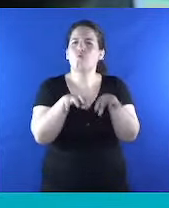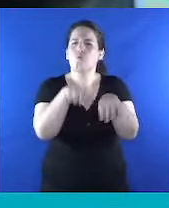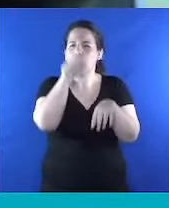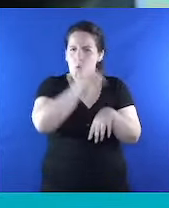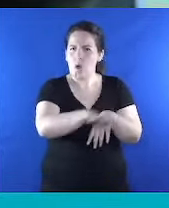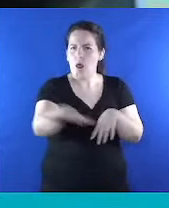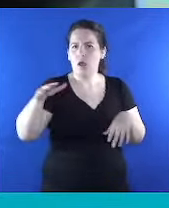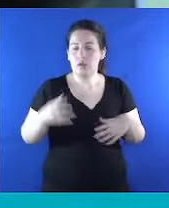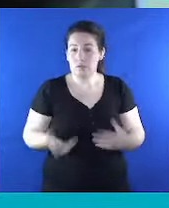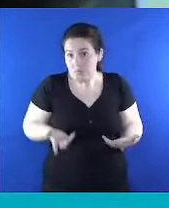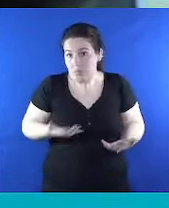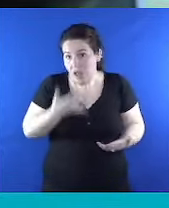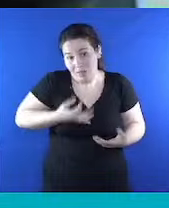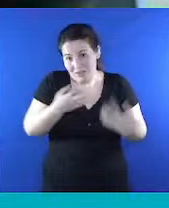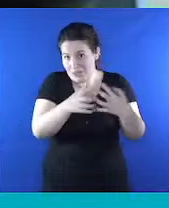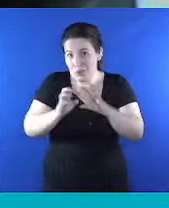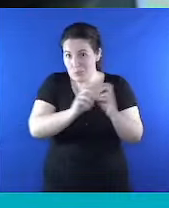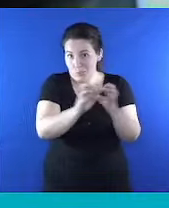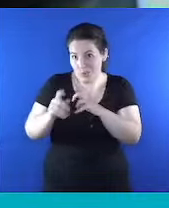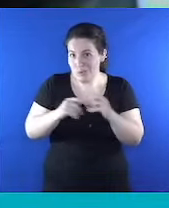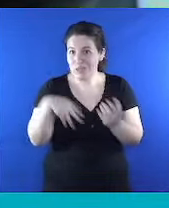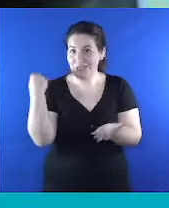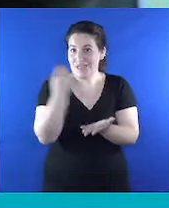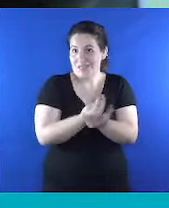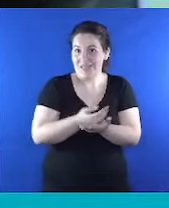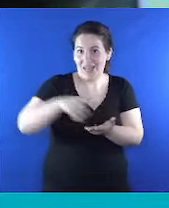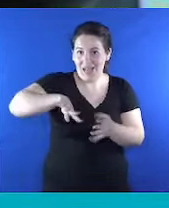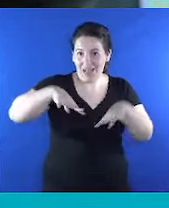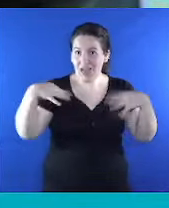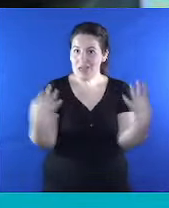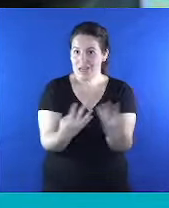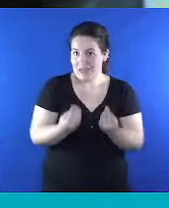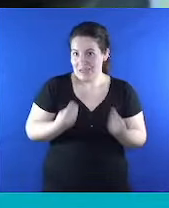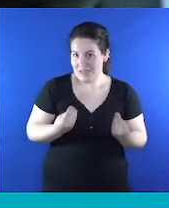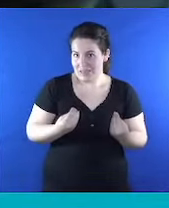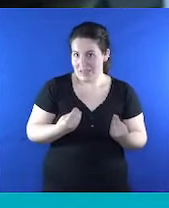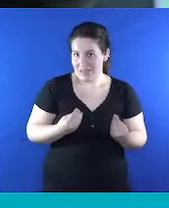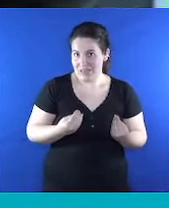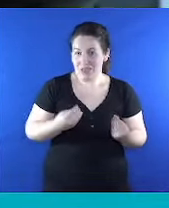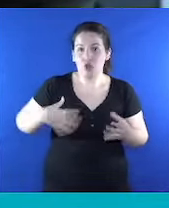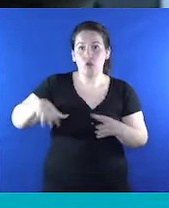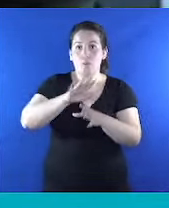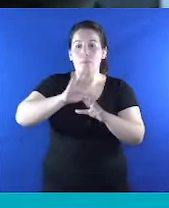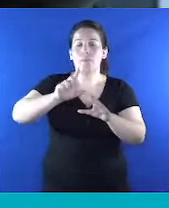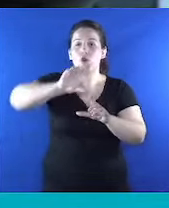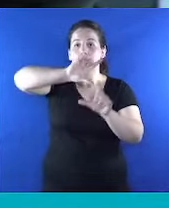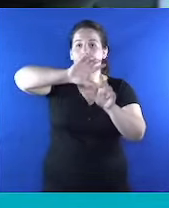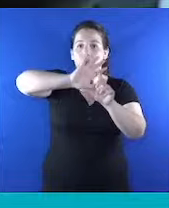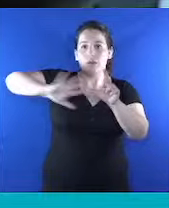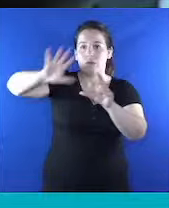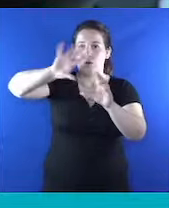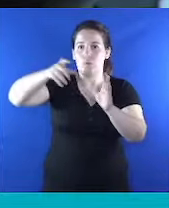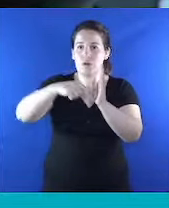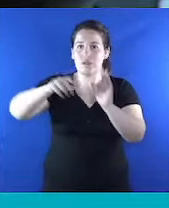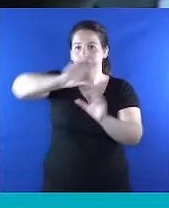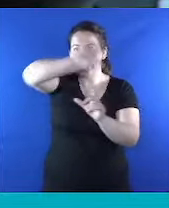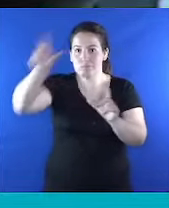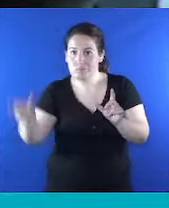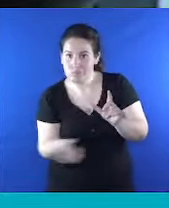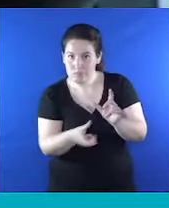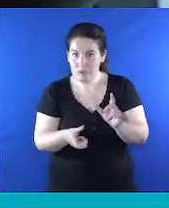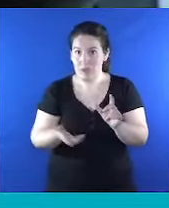temprano y la verdad que tendríamos que discutir seriamente la representación en esta cámara Porque el conurbano bonaires donde vive la mayor cantidad